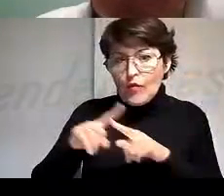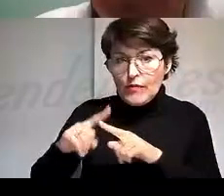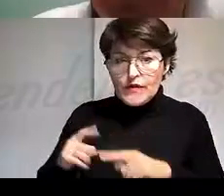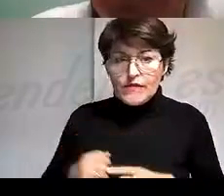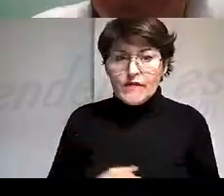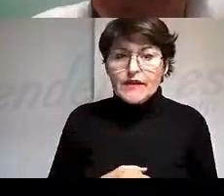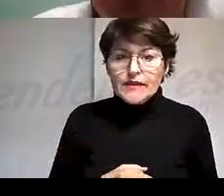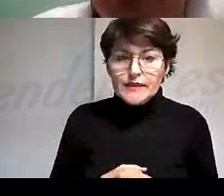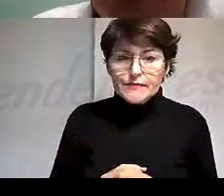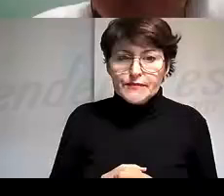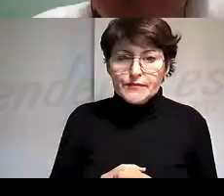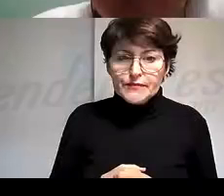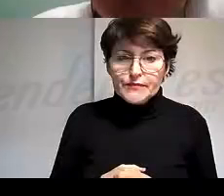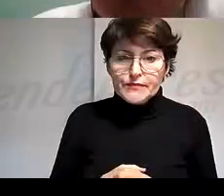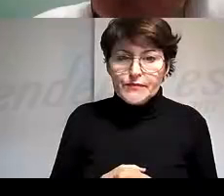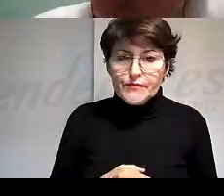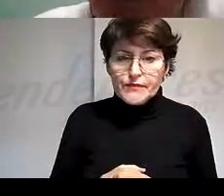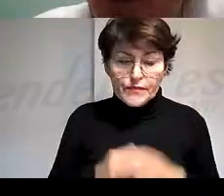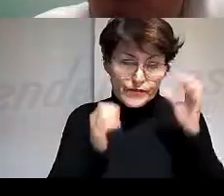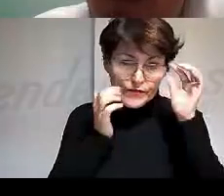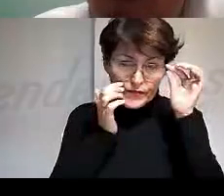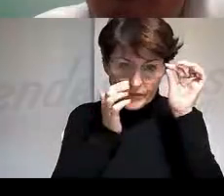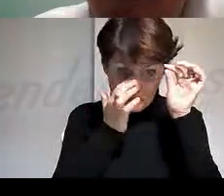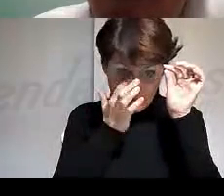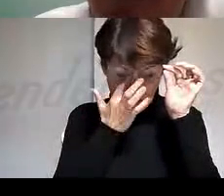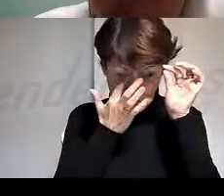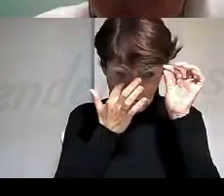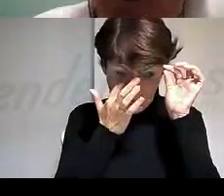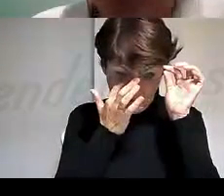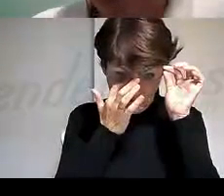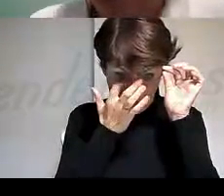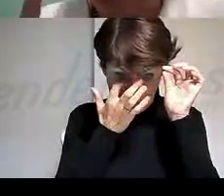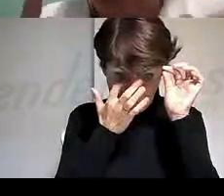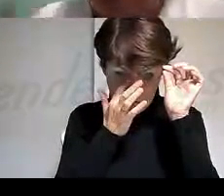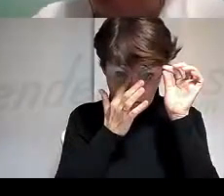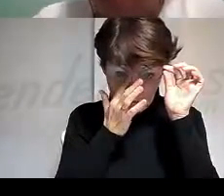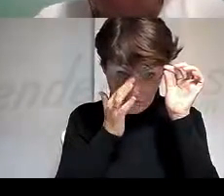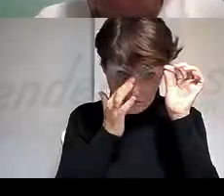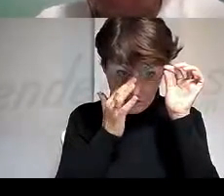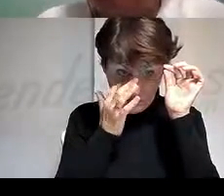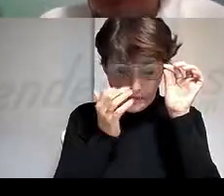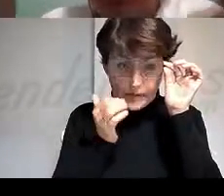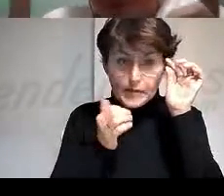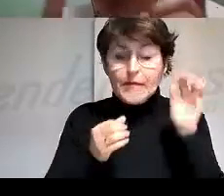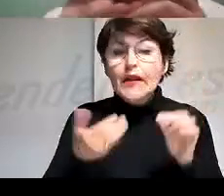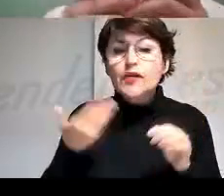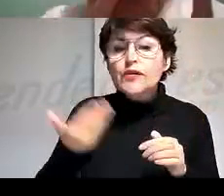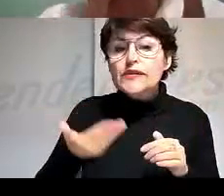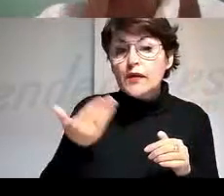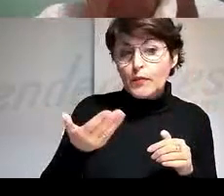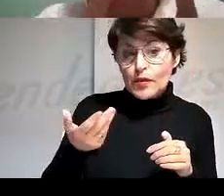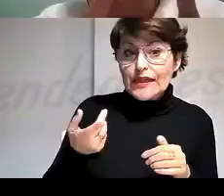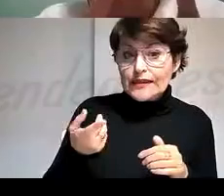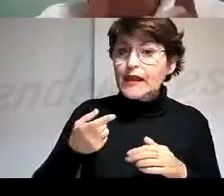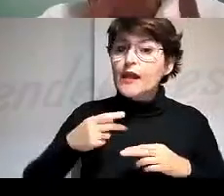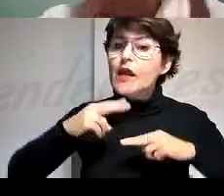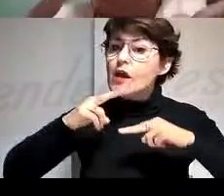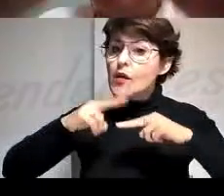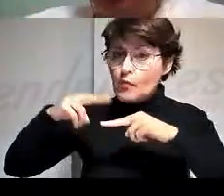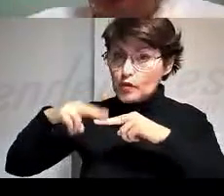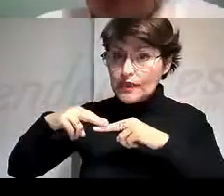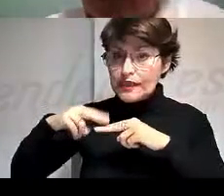constante. La importancia de aportar colágeno, por tanto, es que vamos a tener los aminoácidos necesarios, o sea, los ladrillitos necesarios